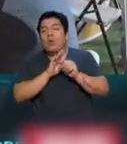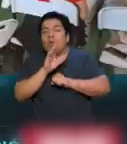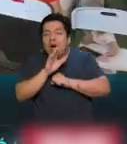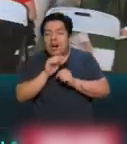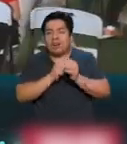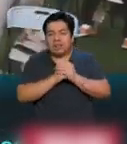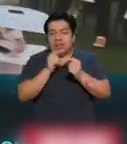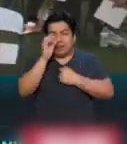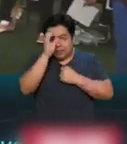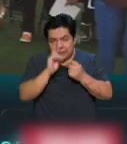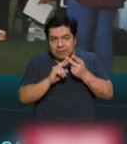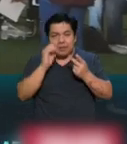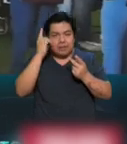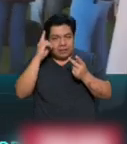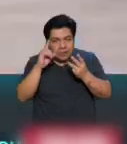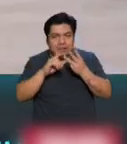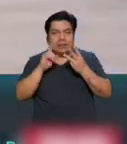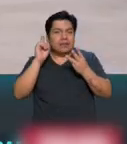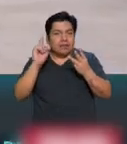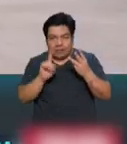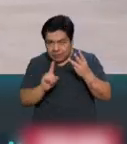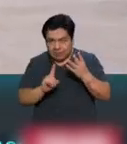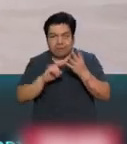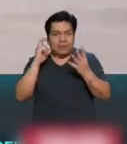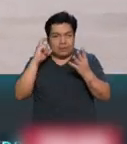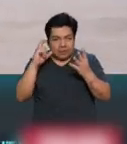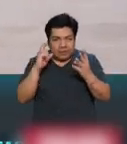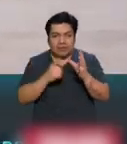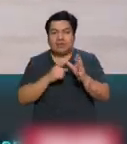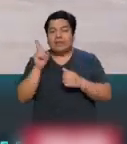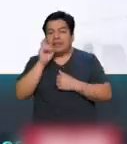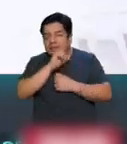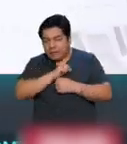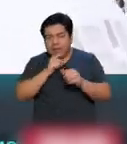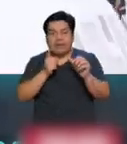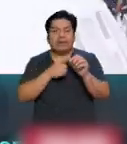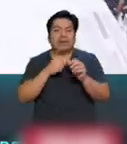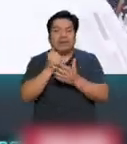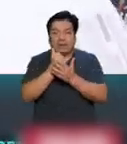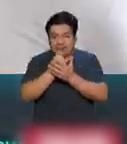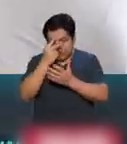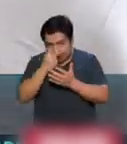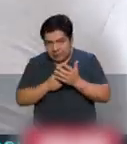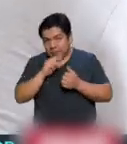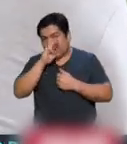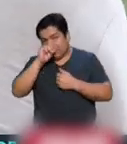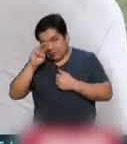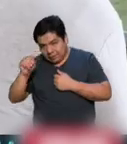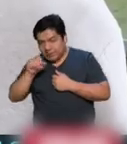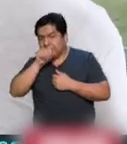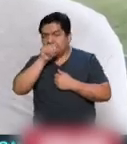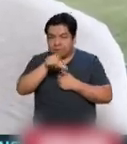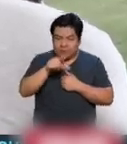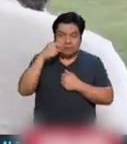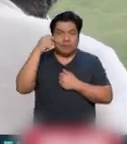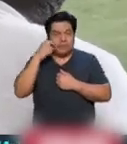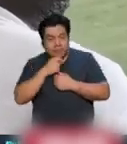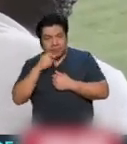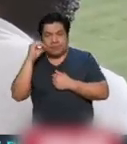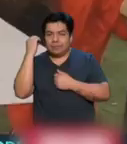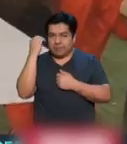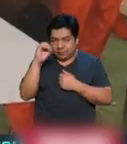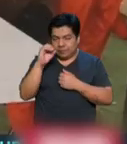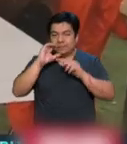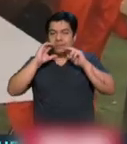sido Coahuila, Durango, Zacatecas, Querétaro, Aguascalientes, Ciudad de México, Michoacán, Jalisco, Guerrero,